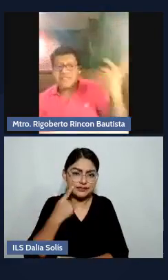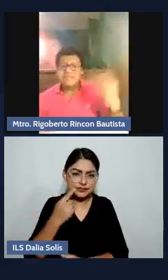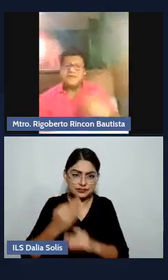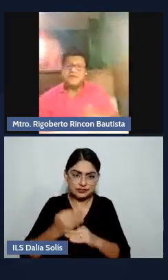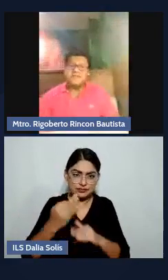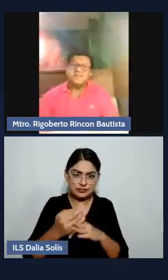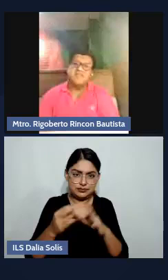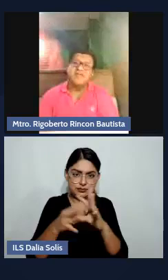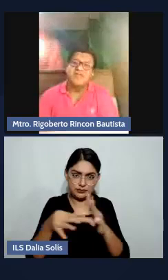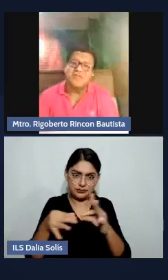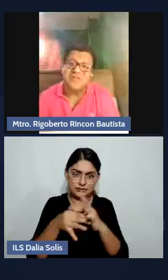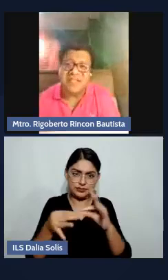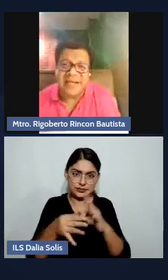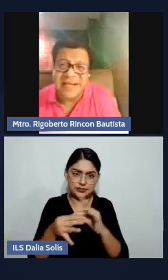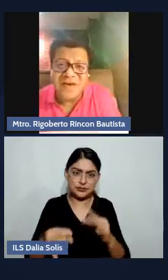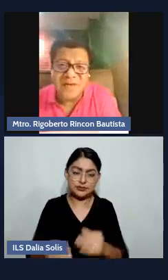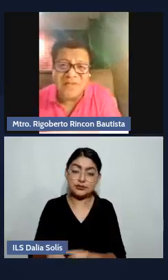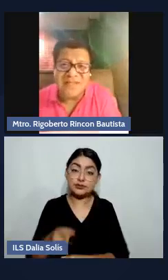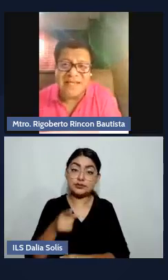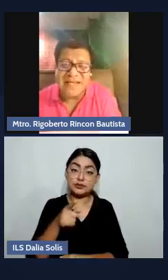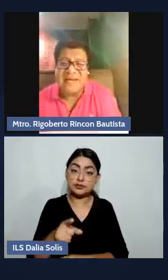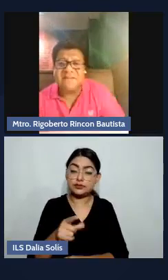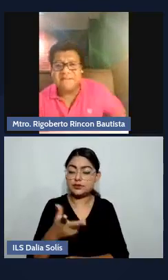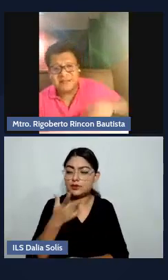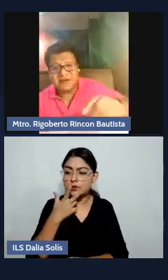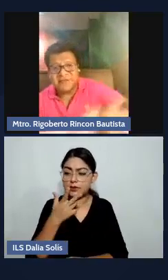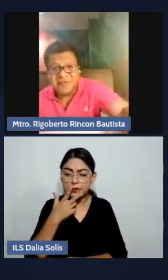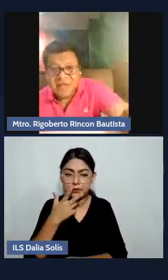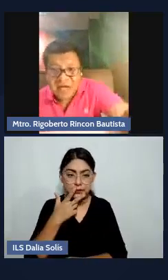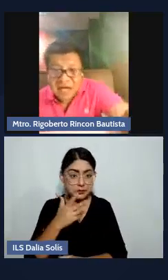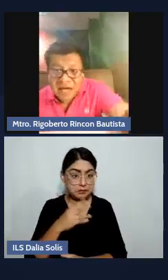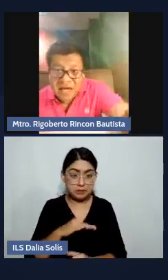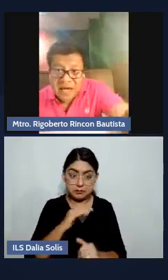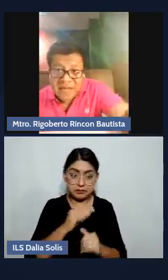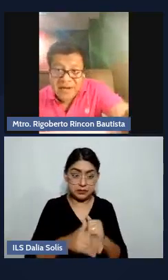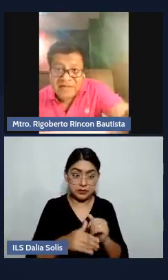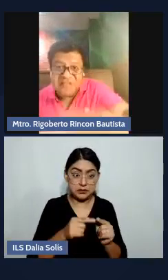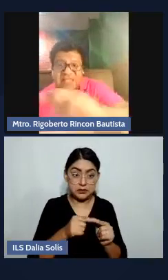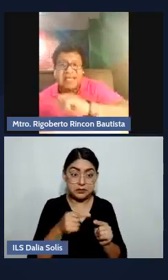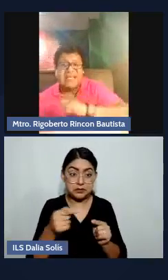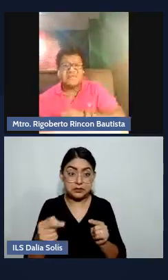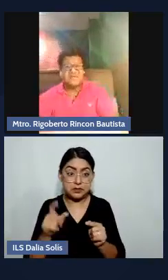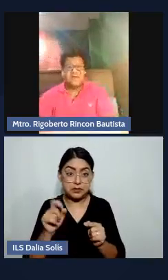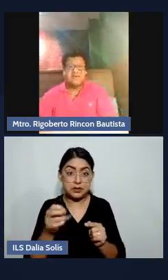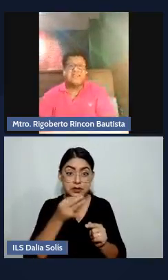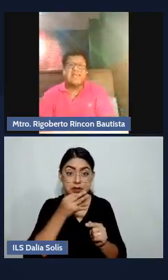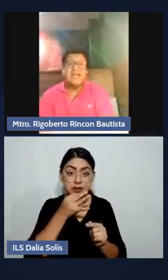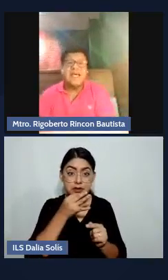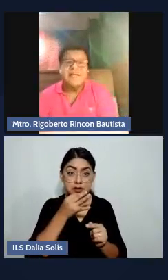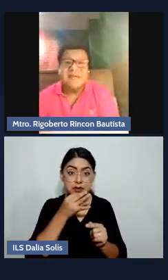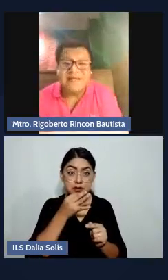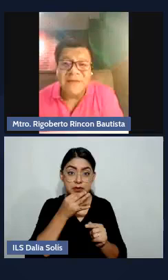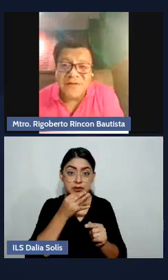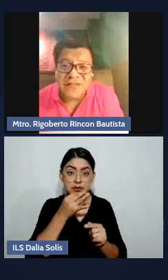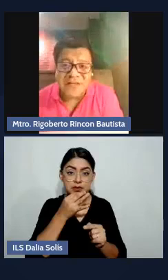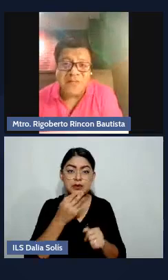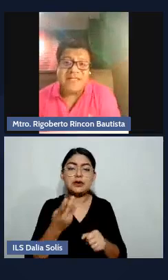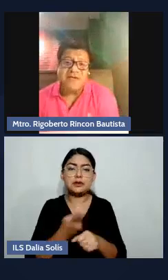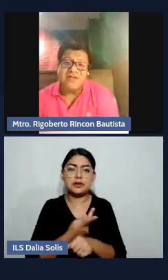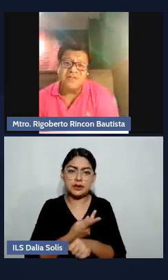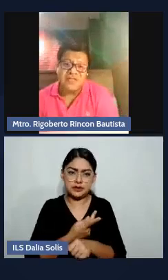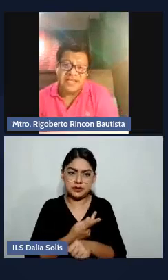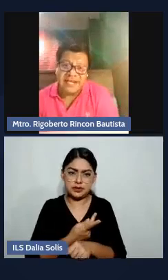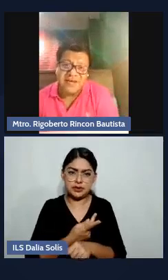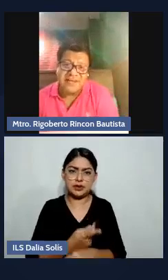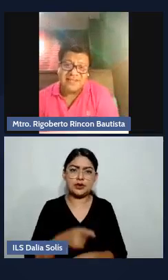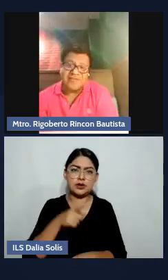del último cigarrillo vamos a tener, perdón, beneficios de dejar de fumar. Dice, 20 minutos después del último cigarrillo, la